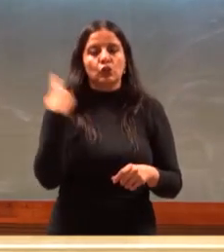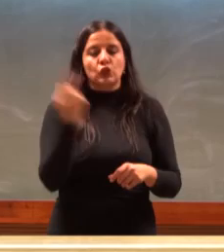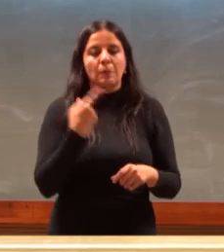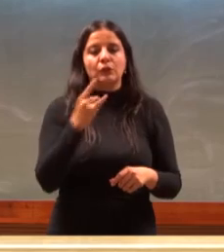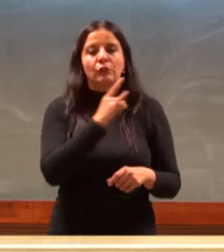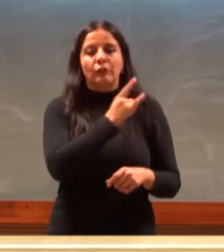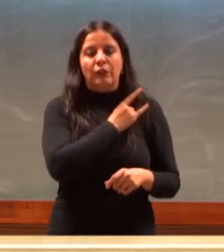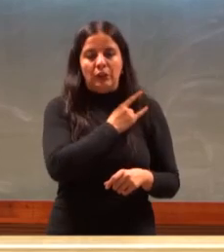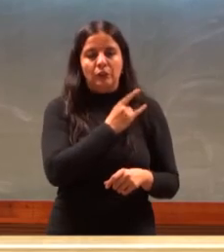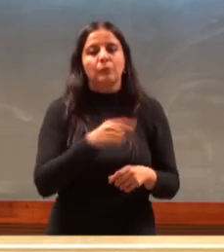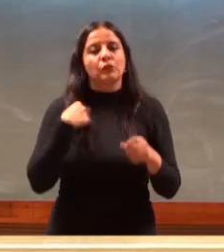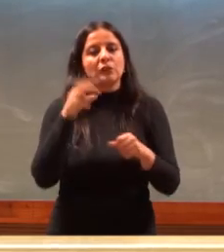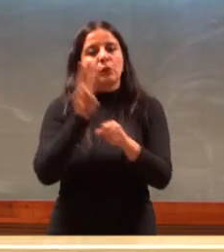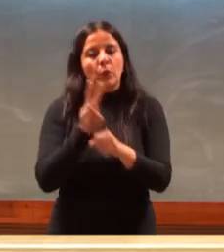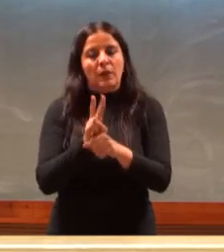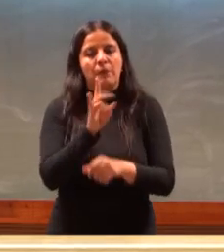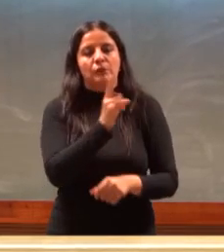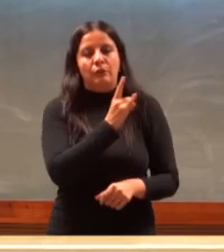por eso decimos cuidemos